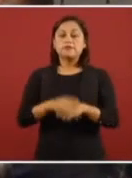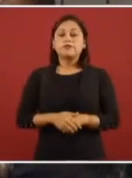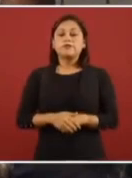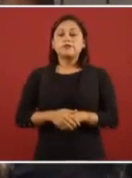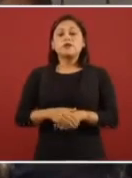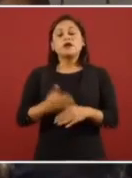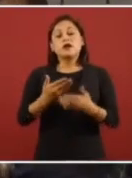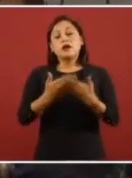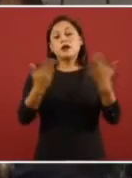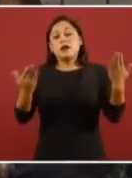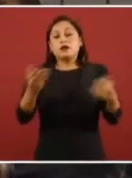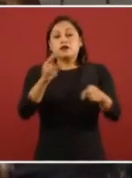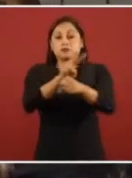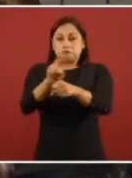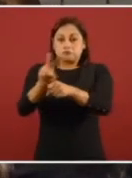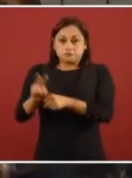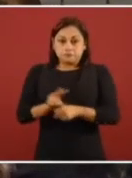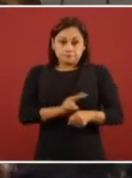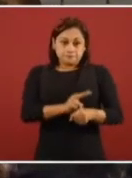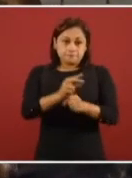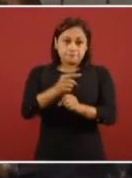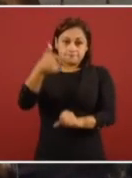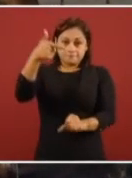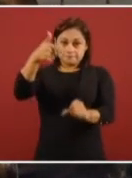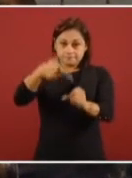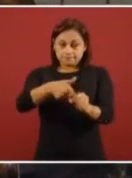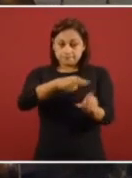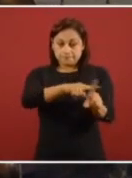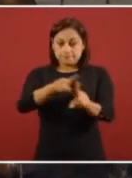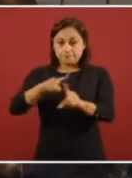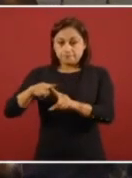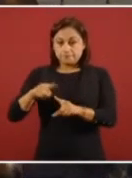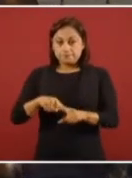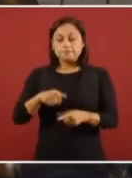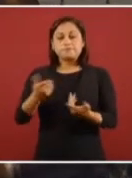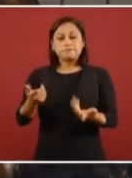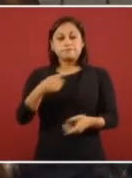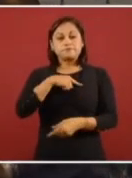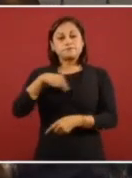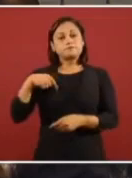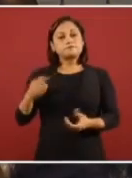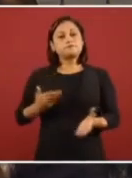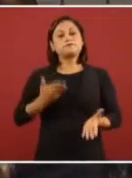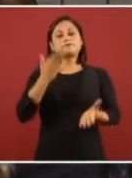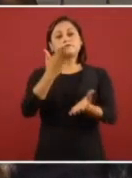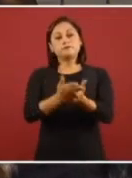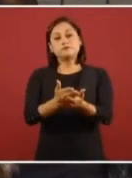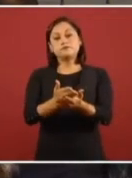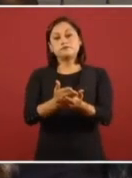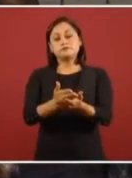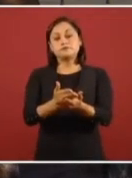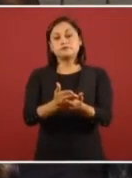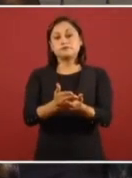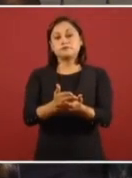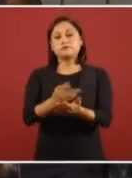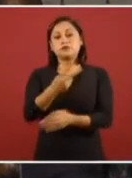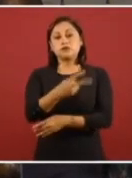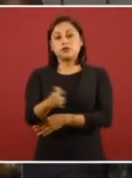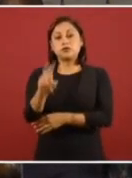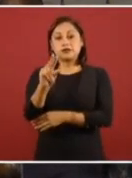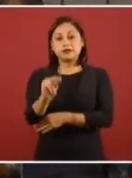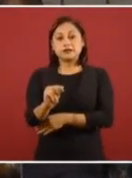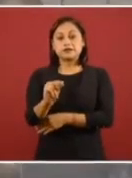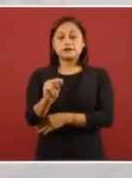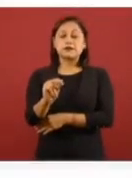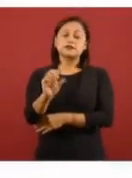de gasolineras, tuvimos 268 denuncias